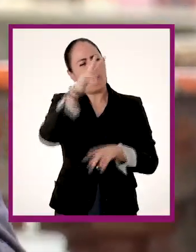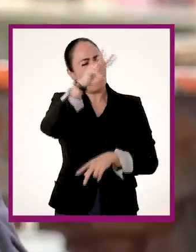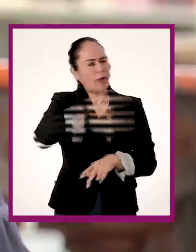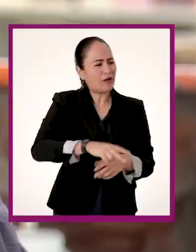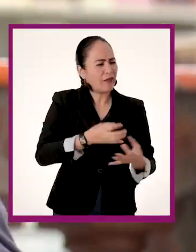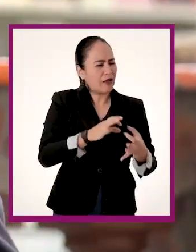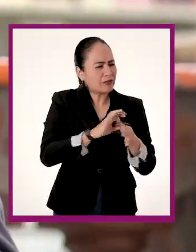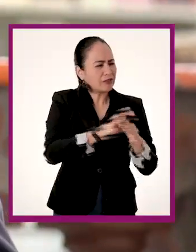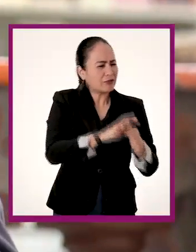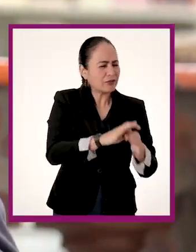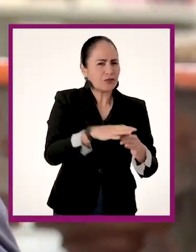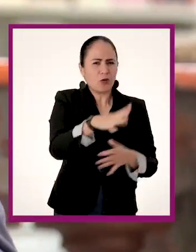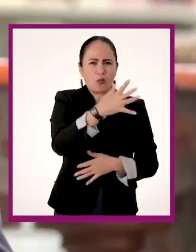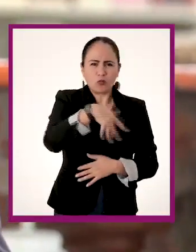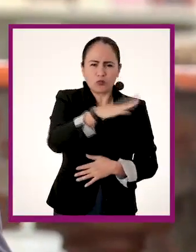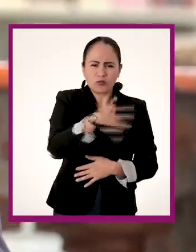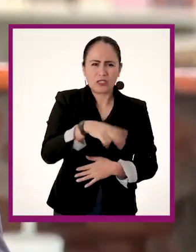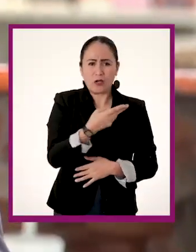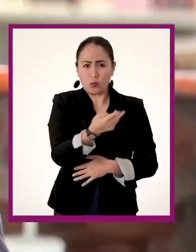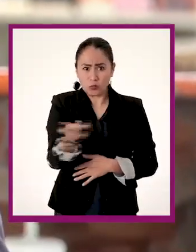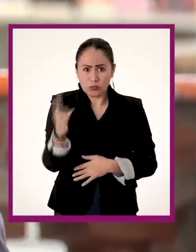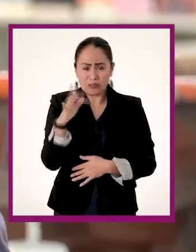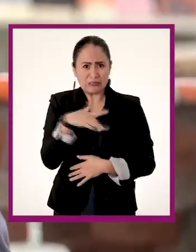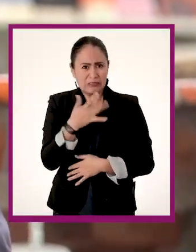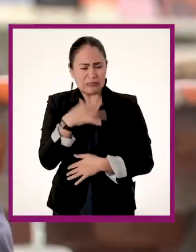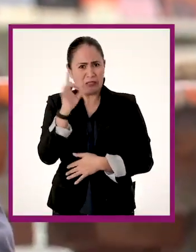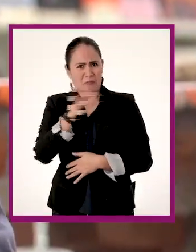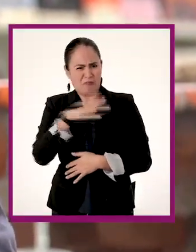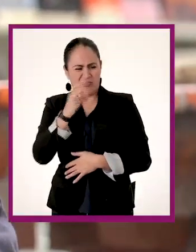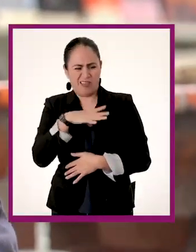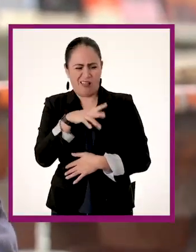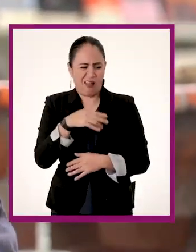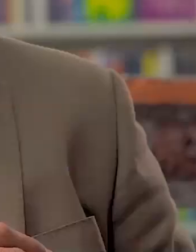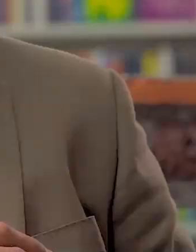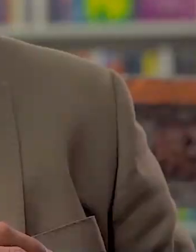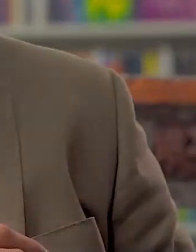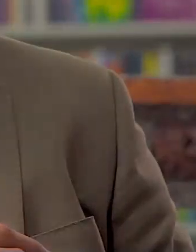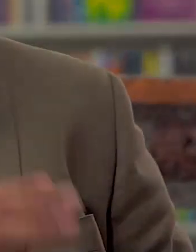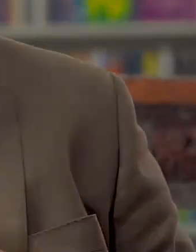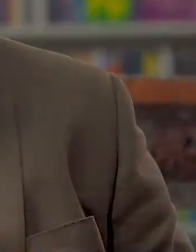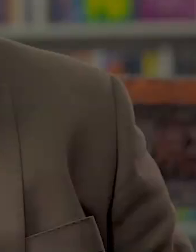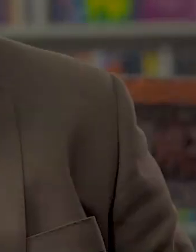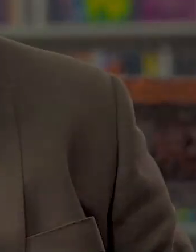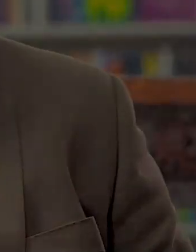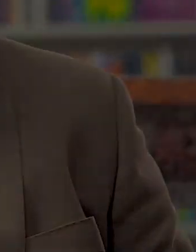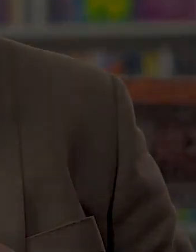la filosofía, el saber, el amor a la verdad, etc. No tengan miedo,